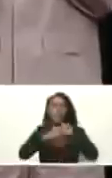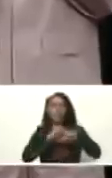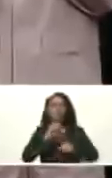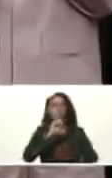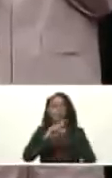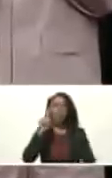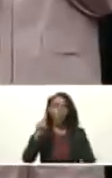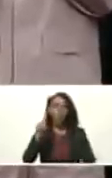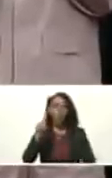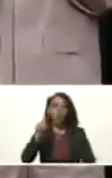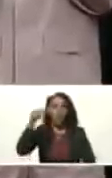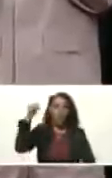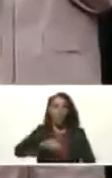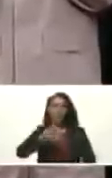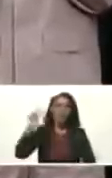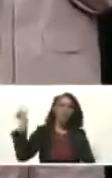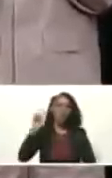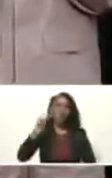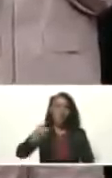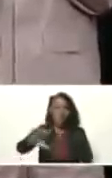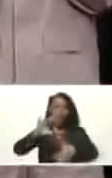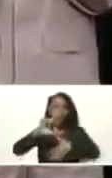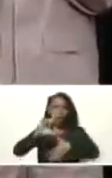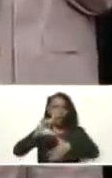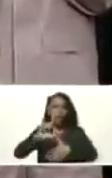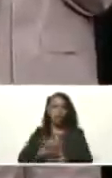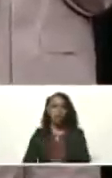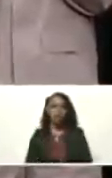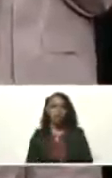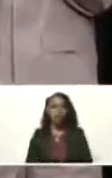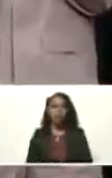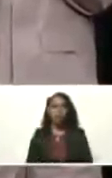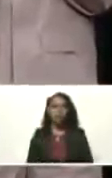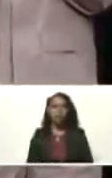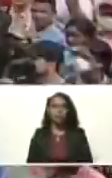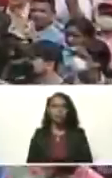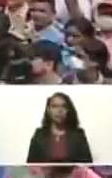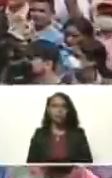XXI, de Venezuela y de América Latina.